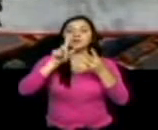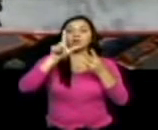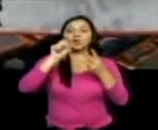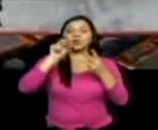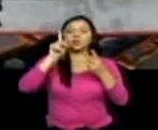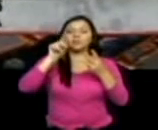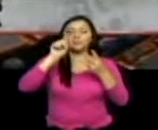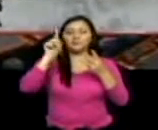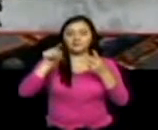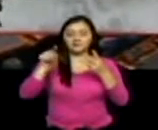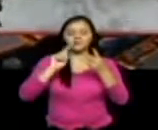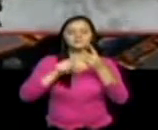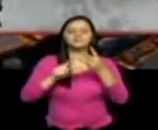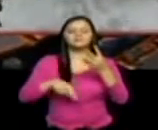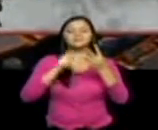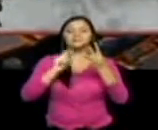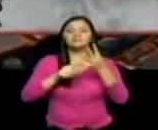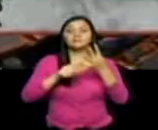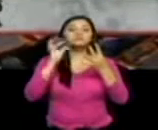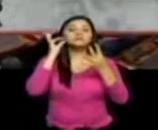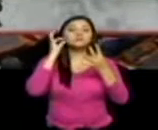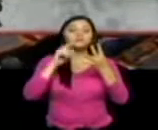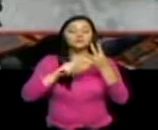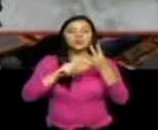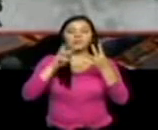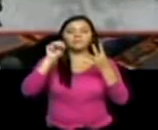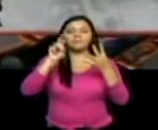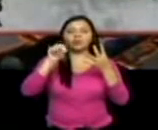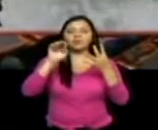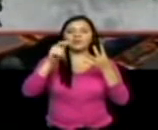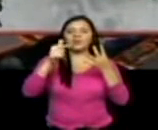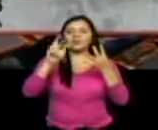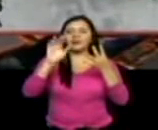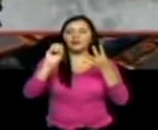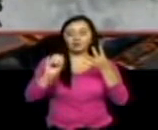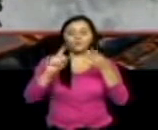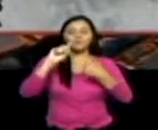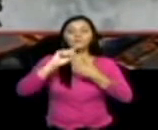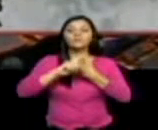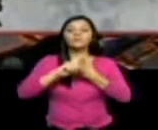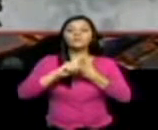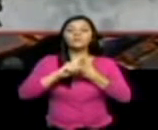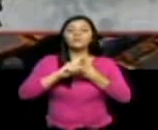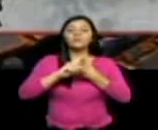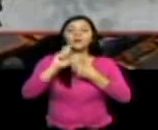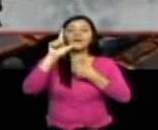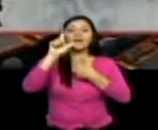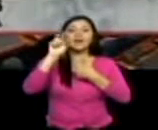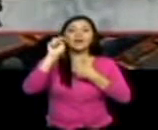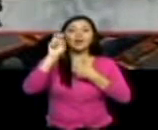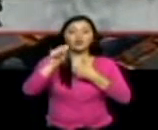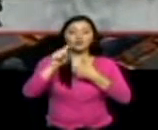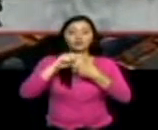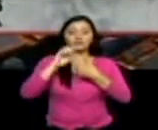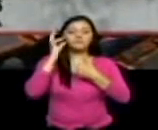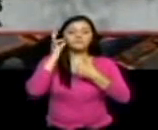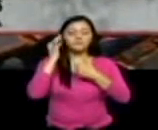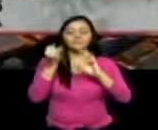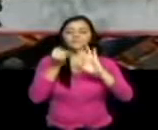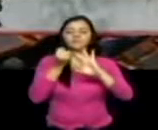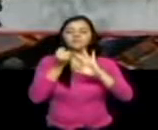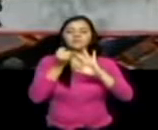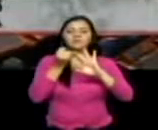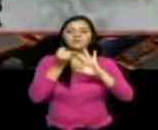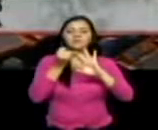López, señora congresista Gloria Montenegro Figueroa, señora congresista Luciana León Romero, señor congresista